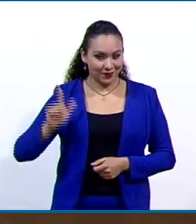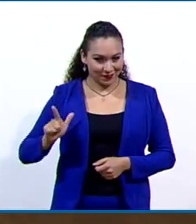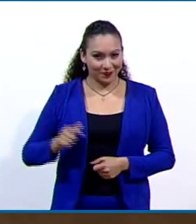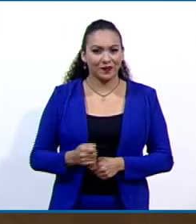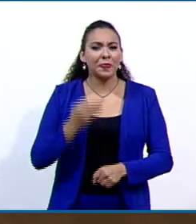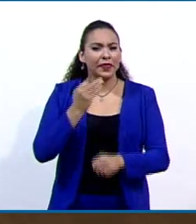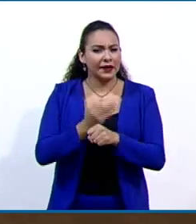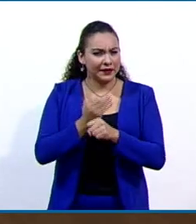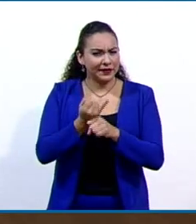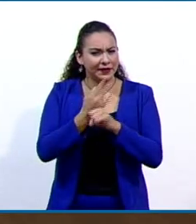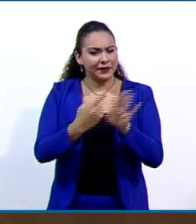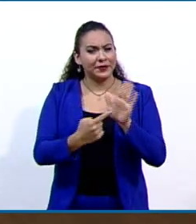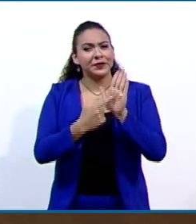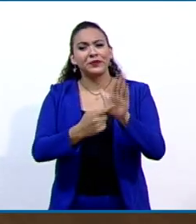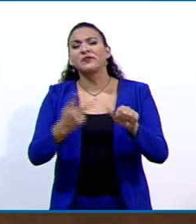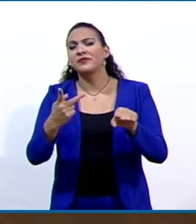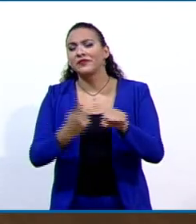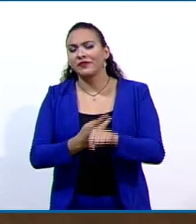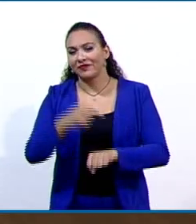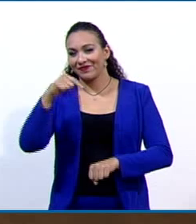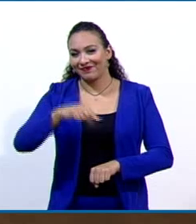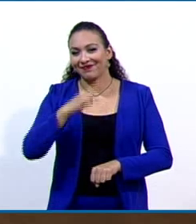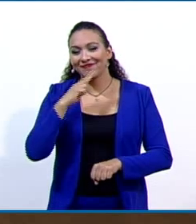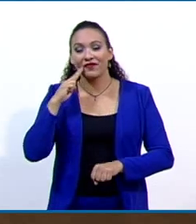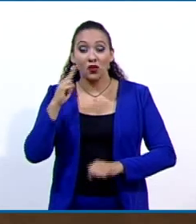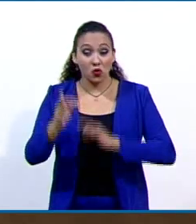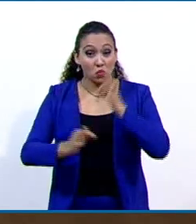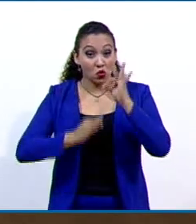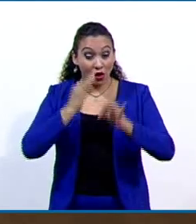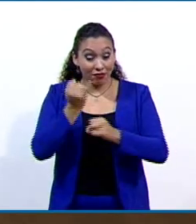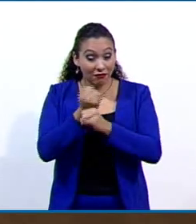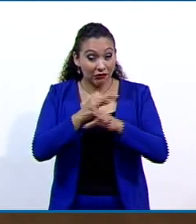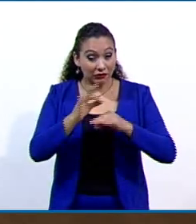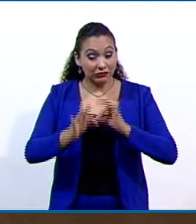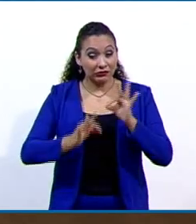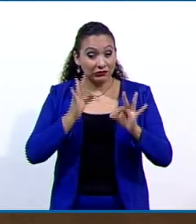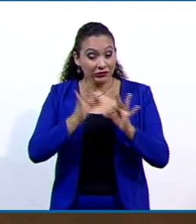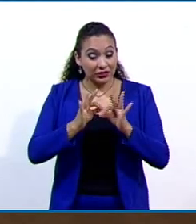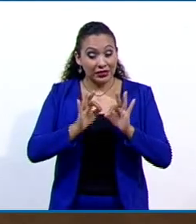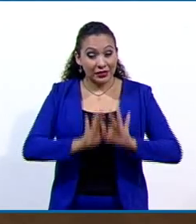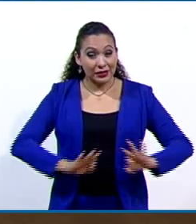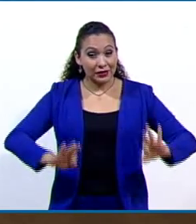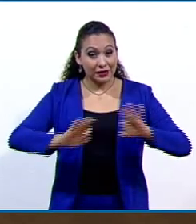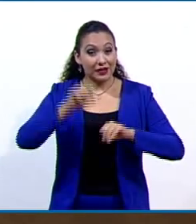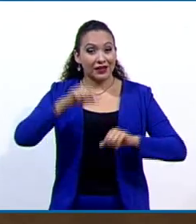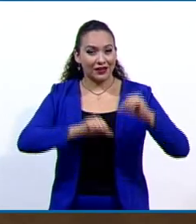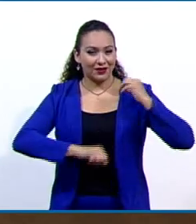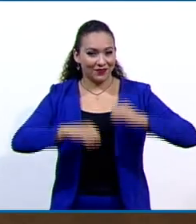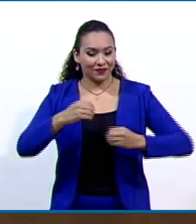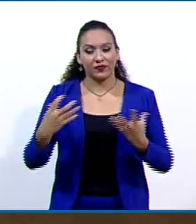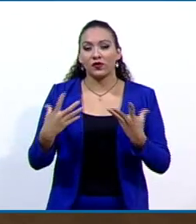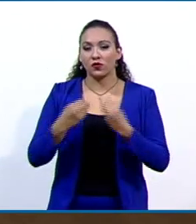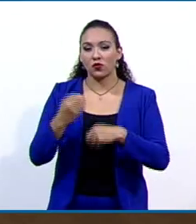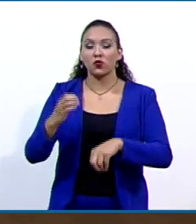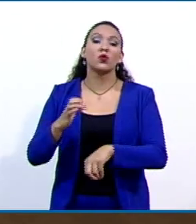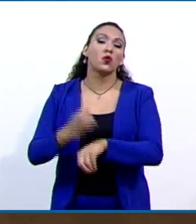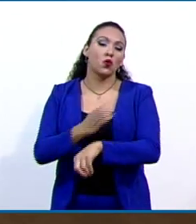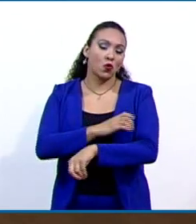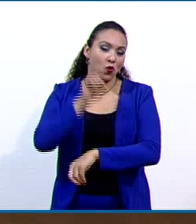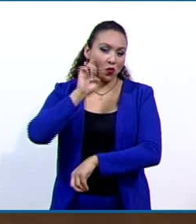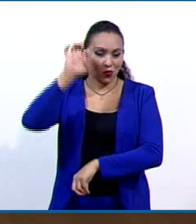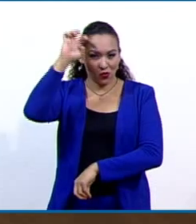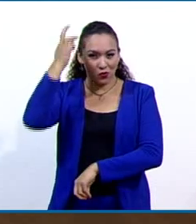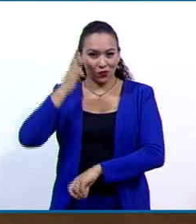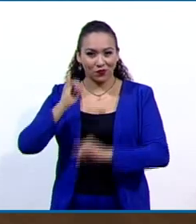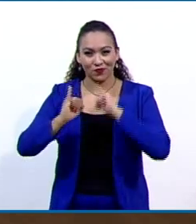los próximos minutos tendré el gusto de presentarle la información más reciente del Poder Judicial de la Federación junto a mi compañera Eusiris